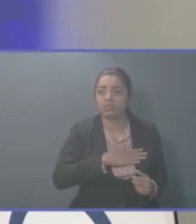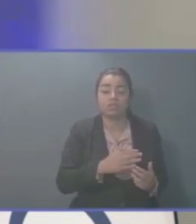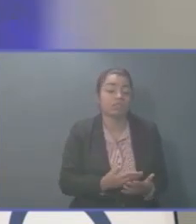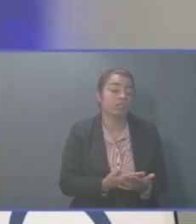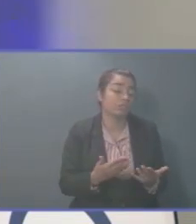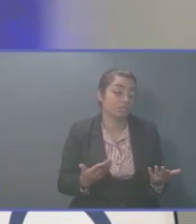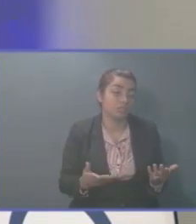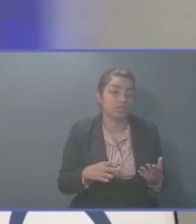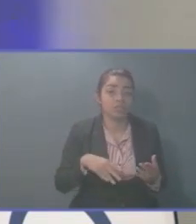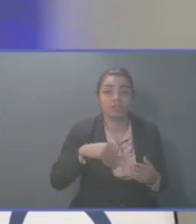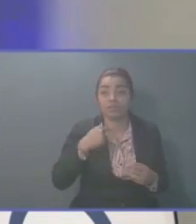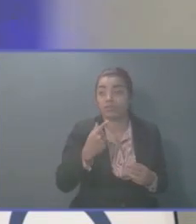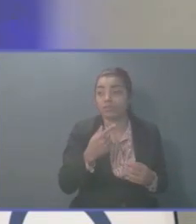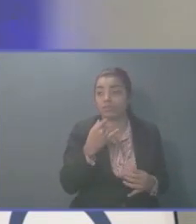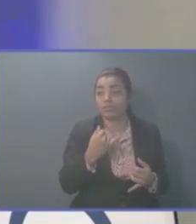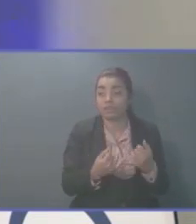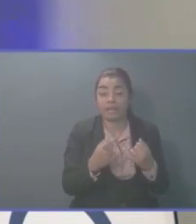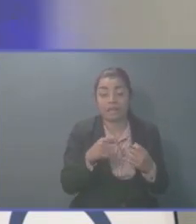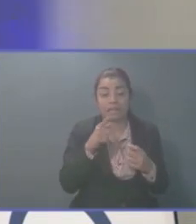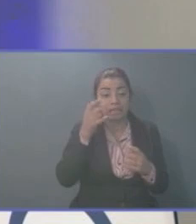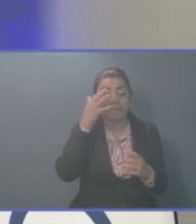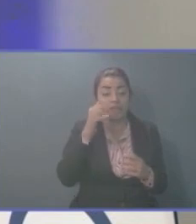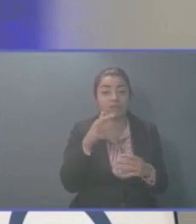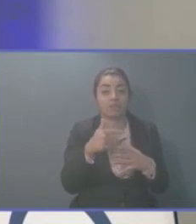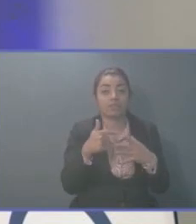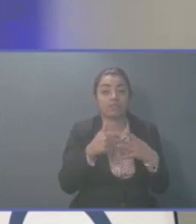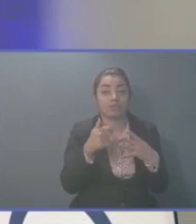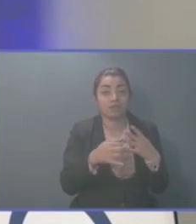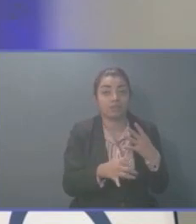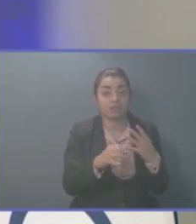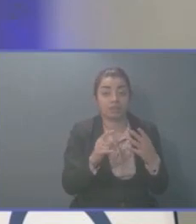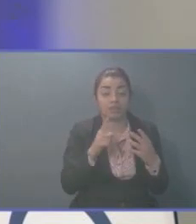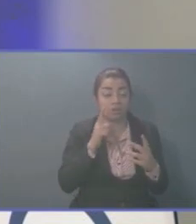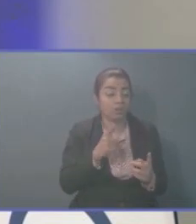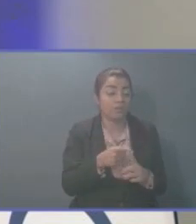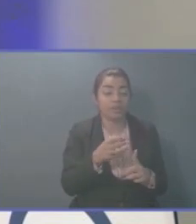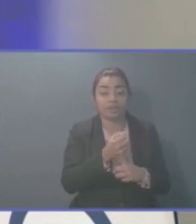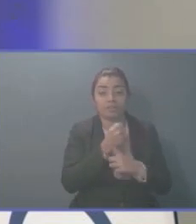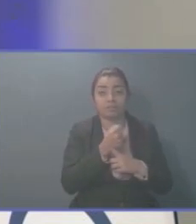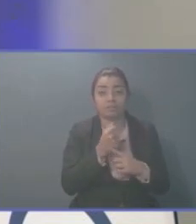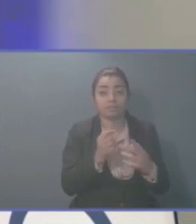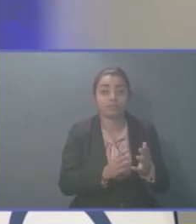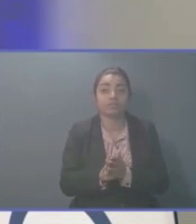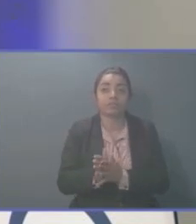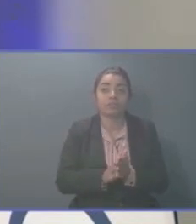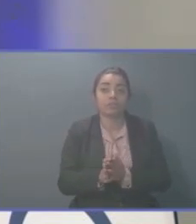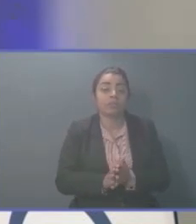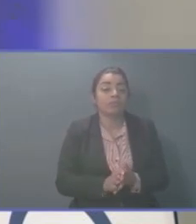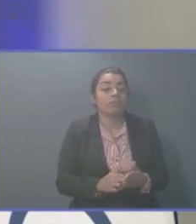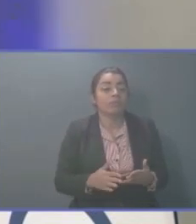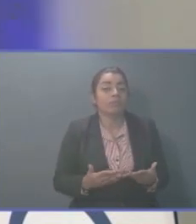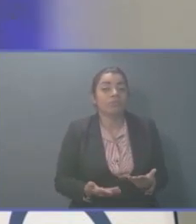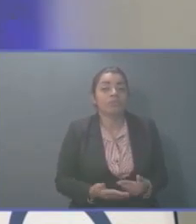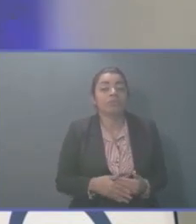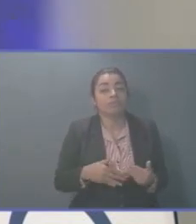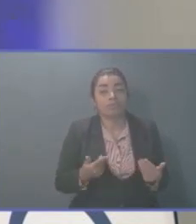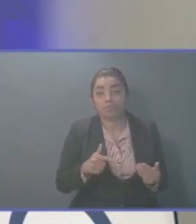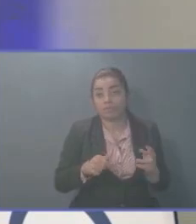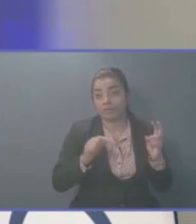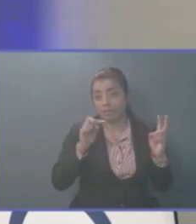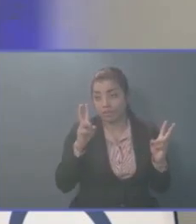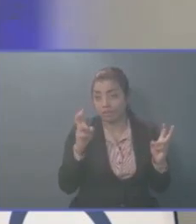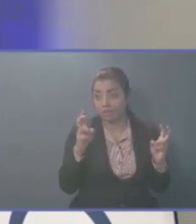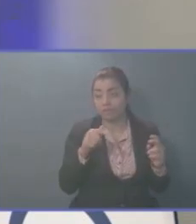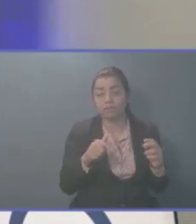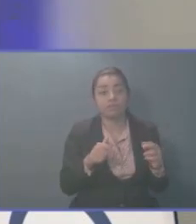final creo que no es el objetivo legítimo, digamos, o que exista realmente el interés por eso, sino que el tema iba más